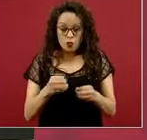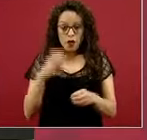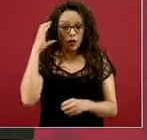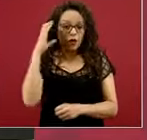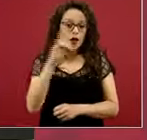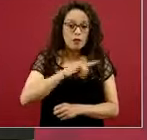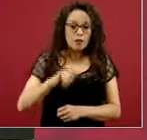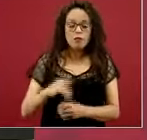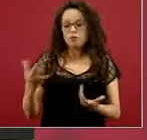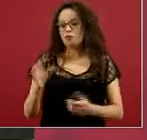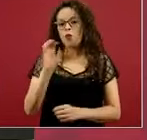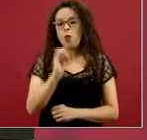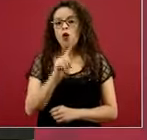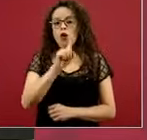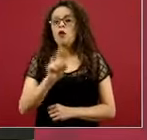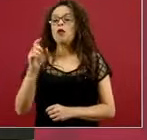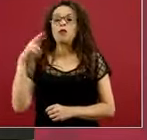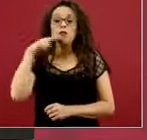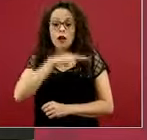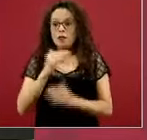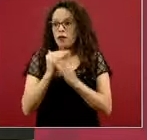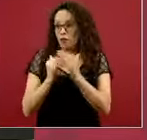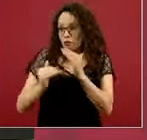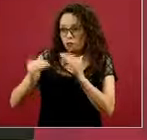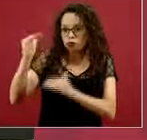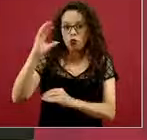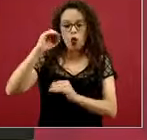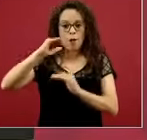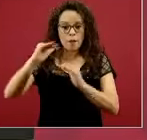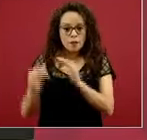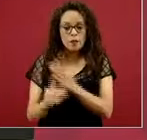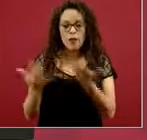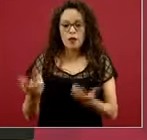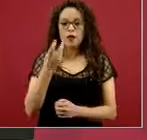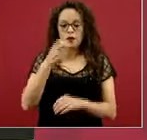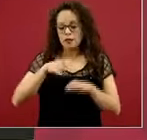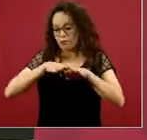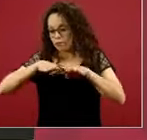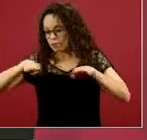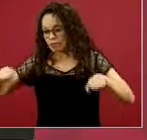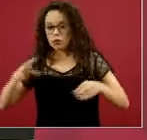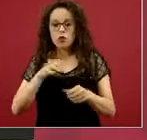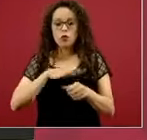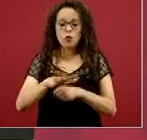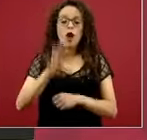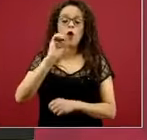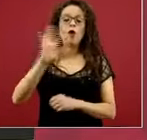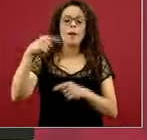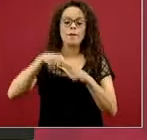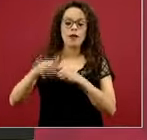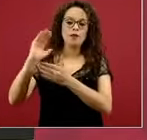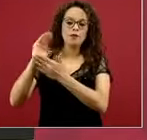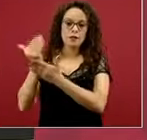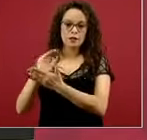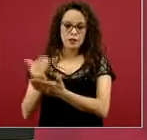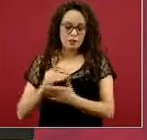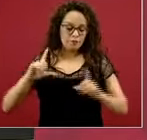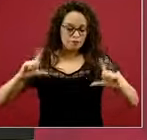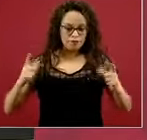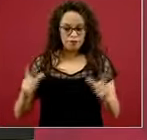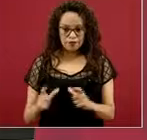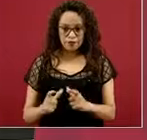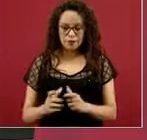van en aumento y a qué velocidad van en aumento, están en una meseta o van en descenso. Estas son las de tendencia.